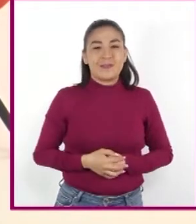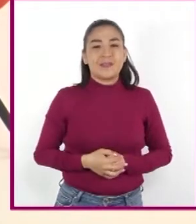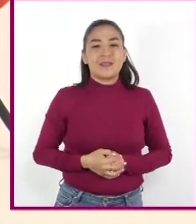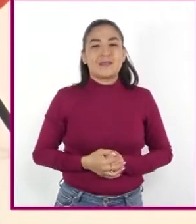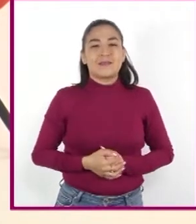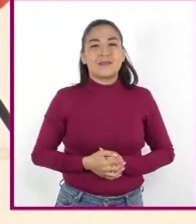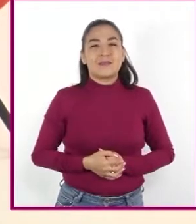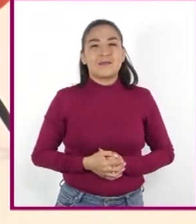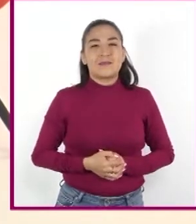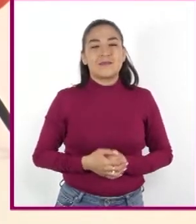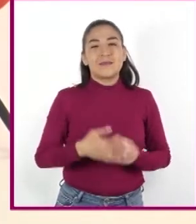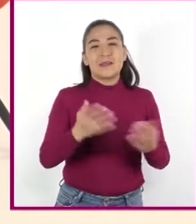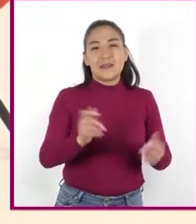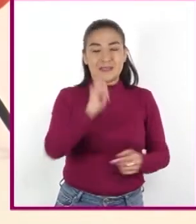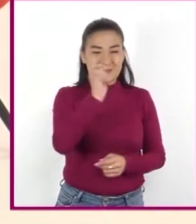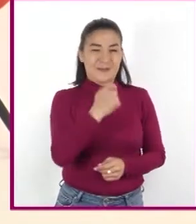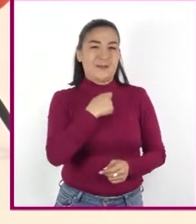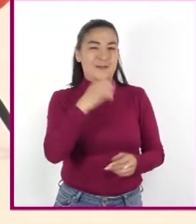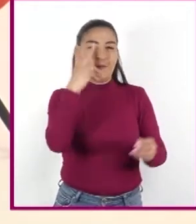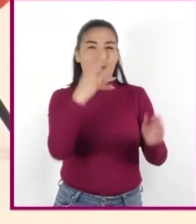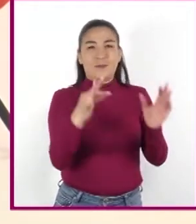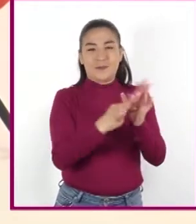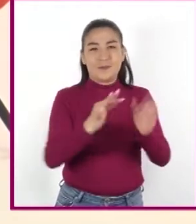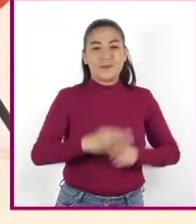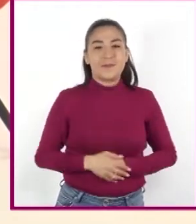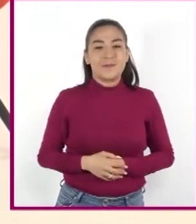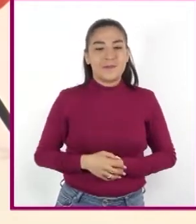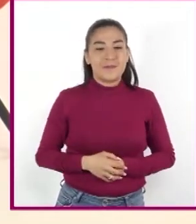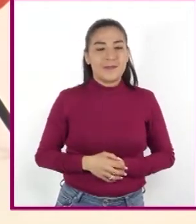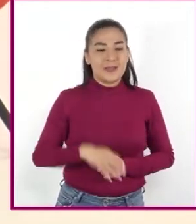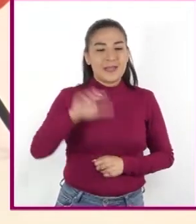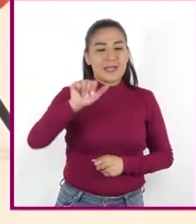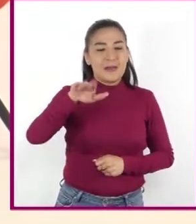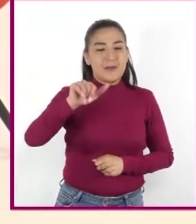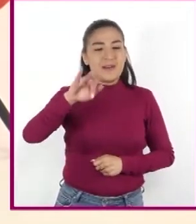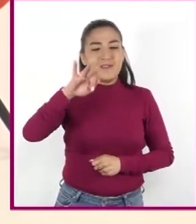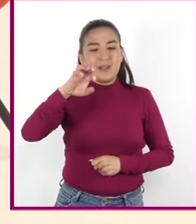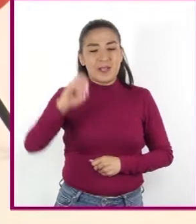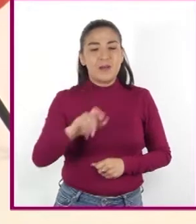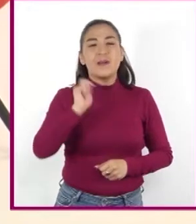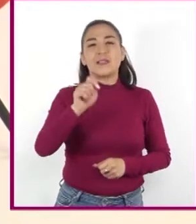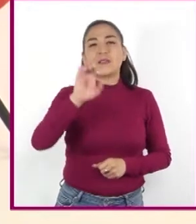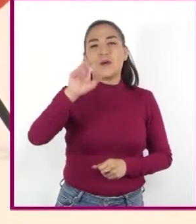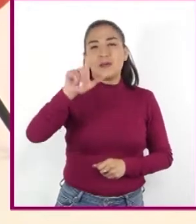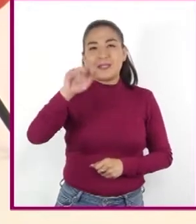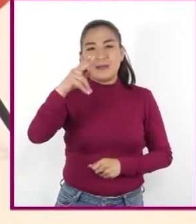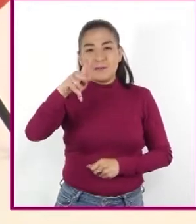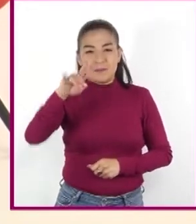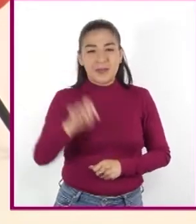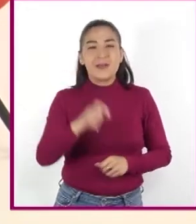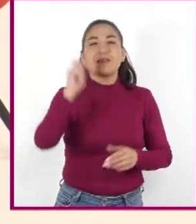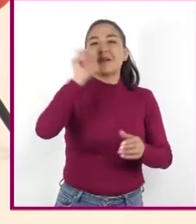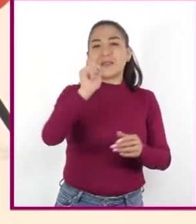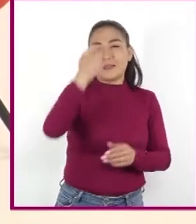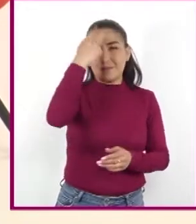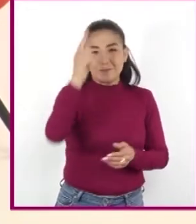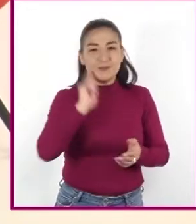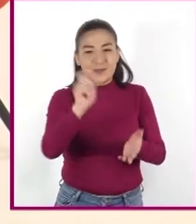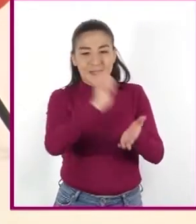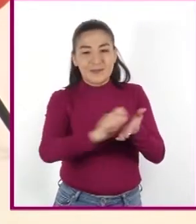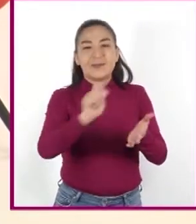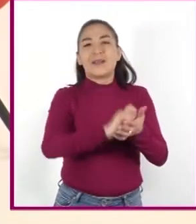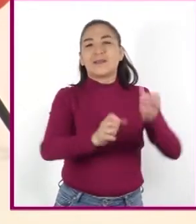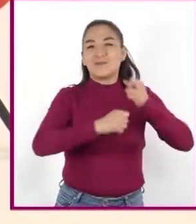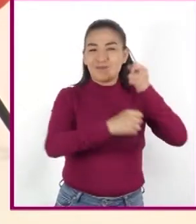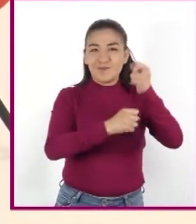Maestra Lourdes. Por 2 puntos. El camafeo con Olympe de Gouges, escritora, activista y